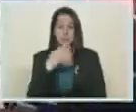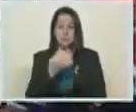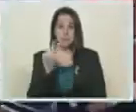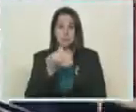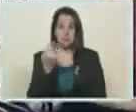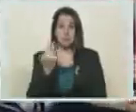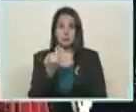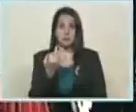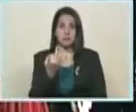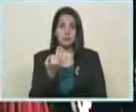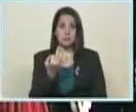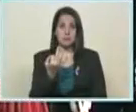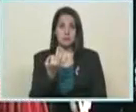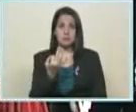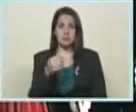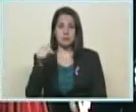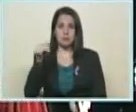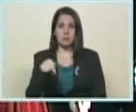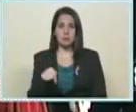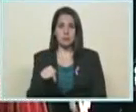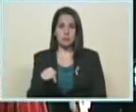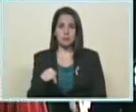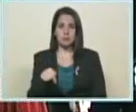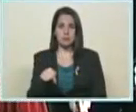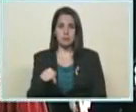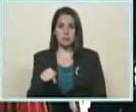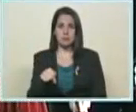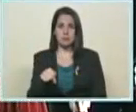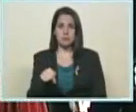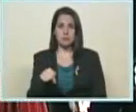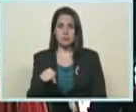Verdaderamente, el día de hoy,